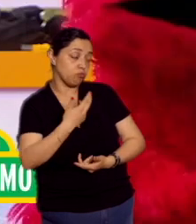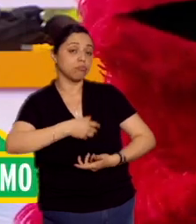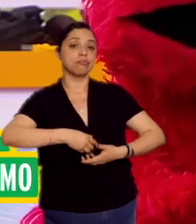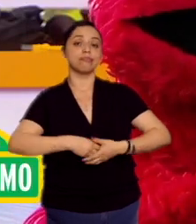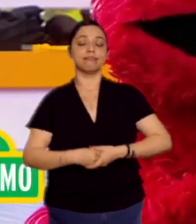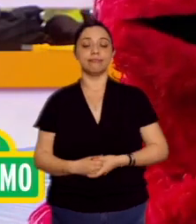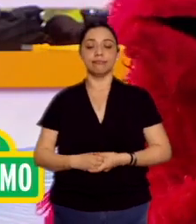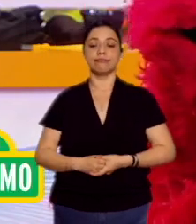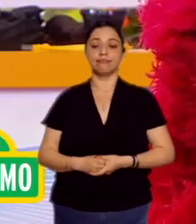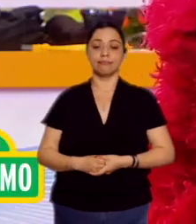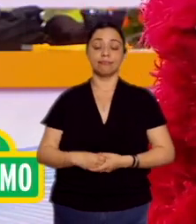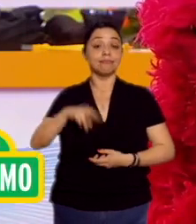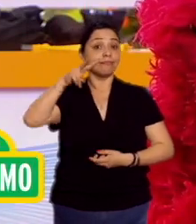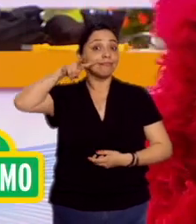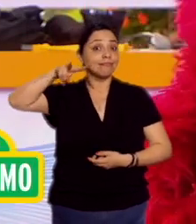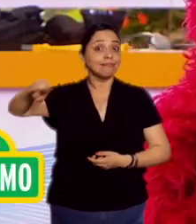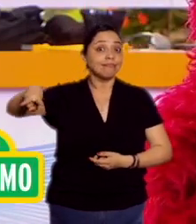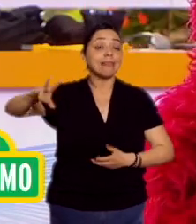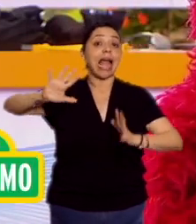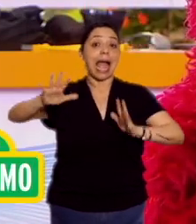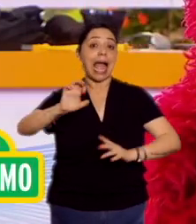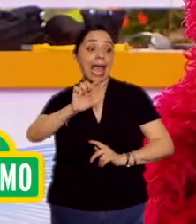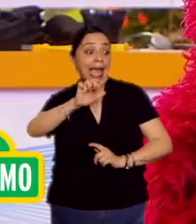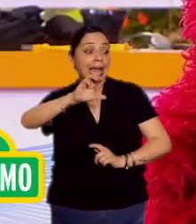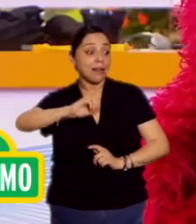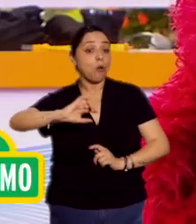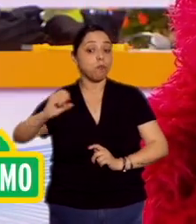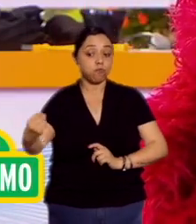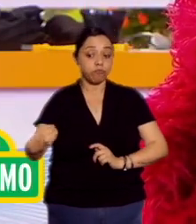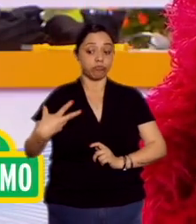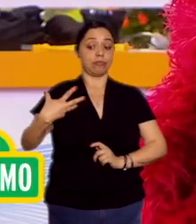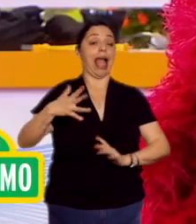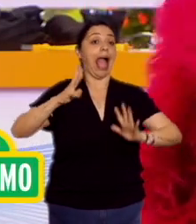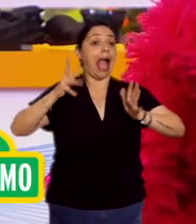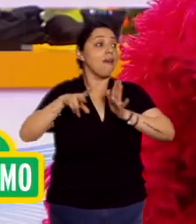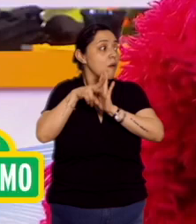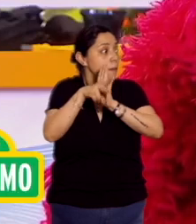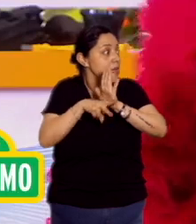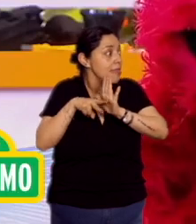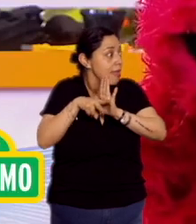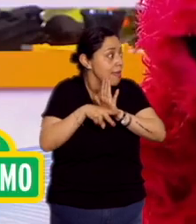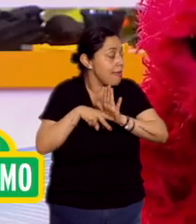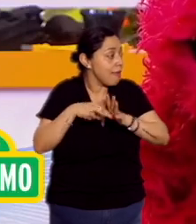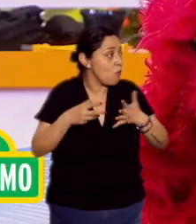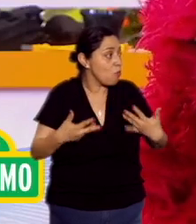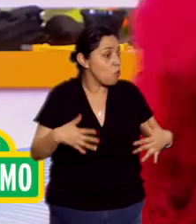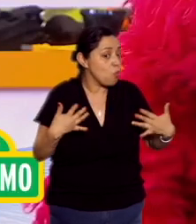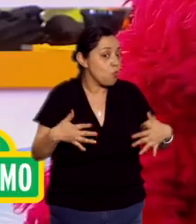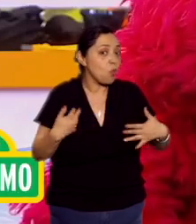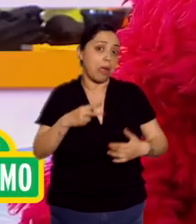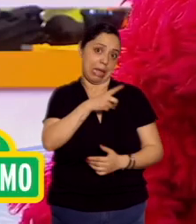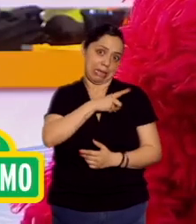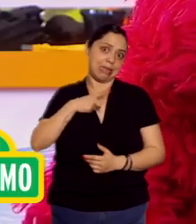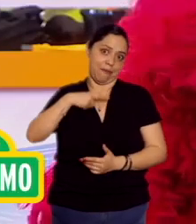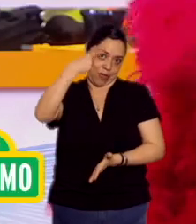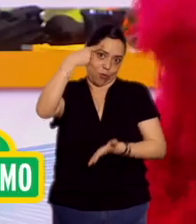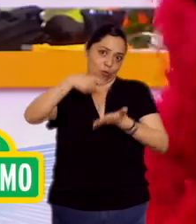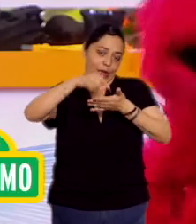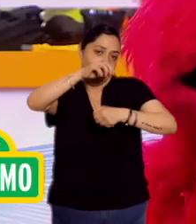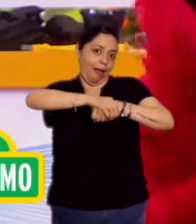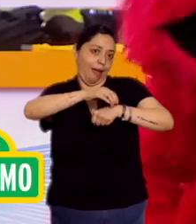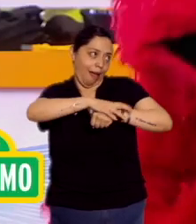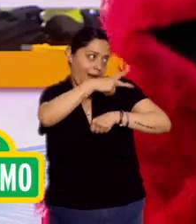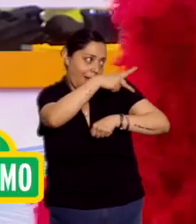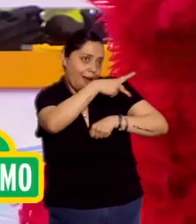¡Ay! ¡Mira! ¡Elmo ya recibió un video! ¡Ay! Debe ser el mensaje de tu